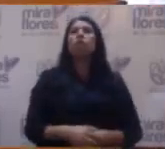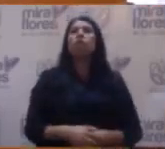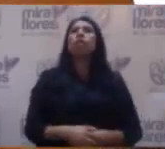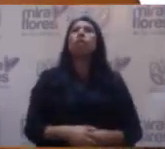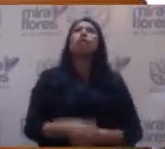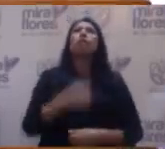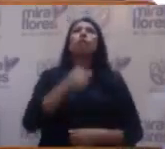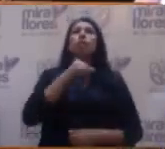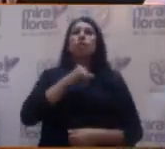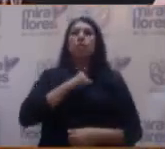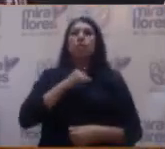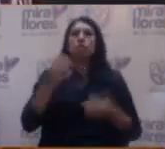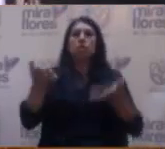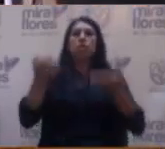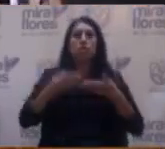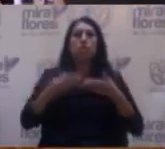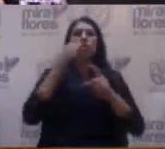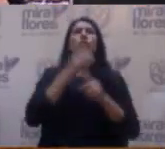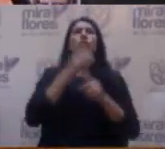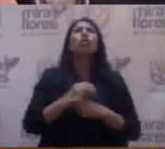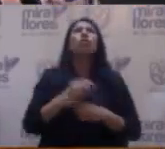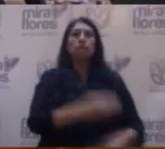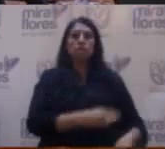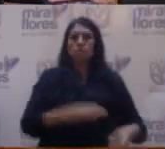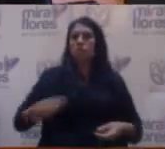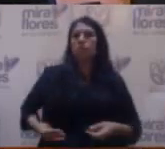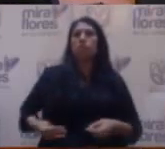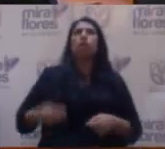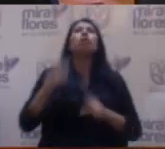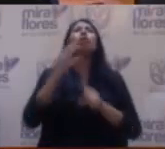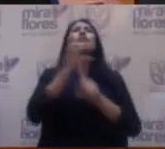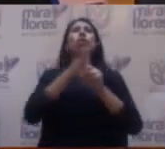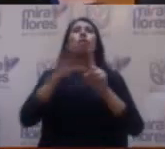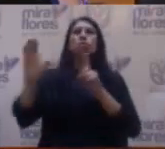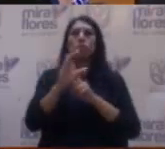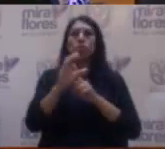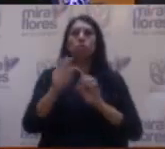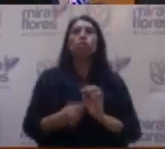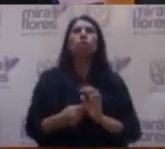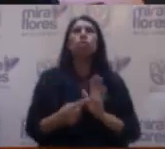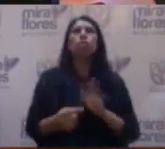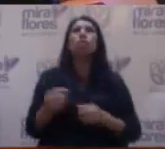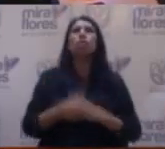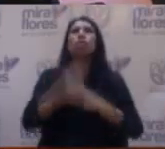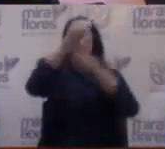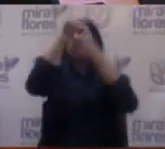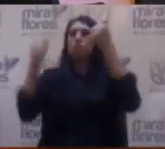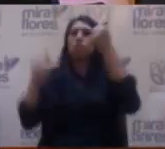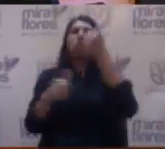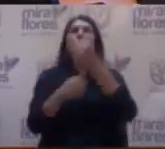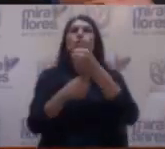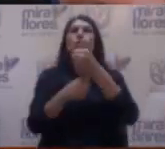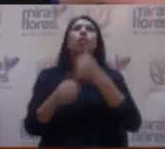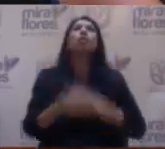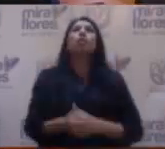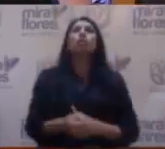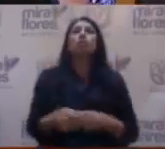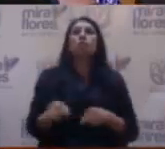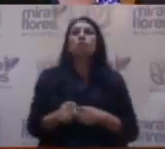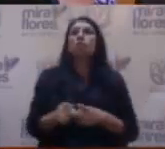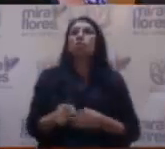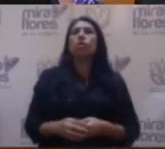hemos recibido del Ministerio de Cultura en esta semana con la presencia del viceministro de Cultura y el director de la Biblioteca